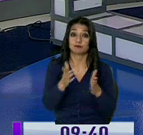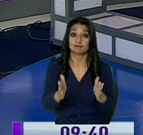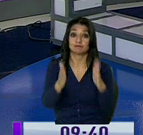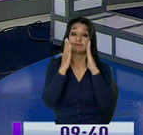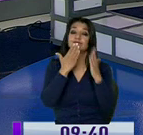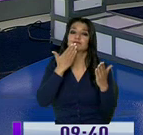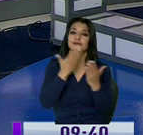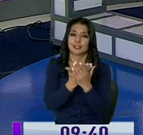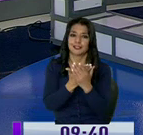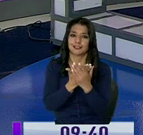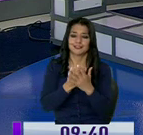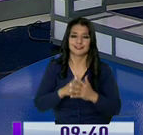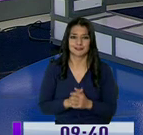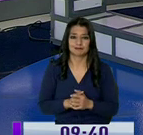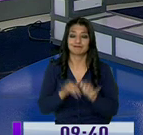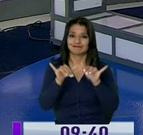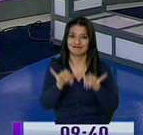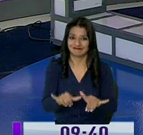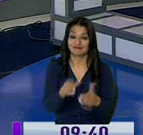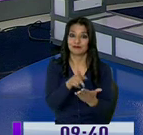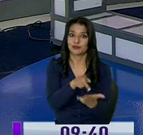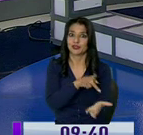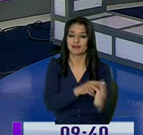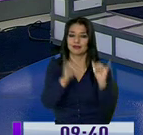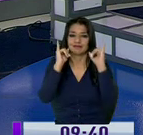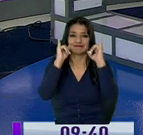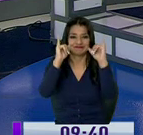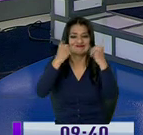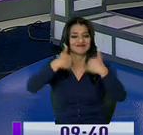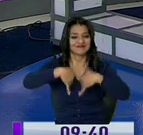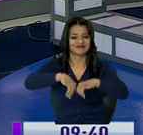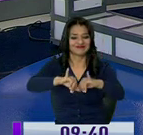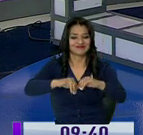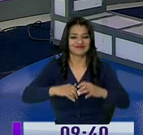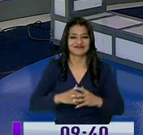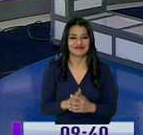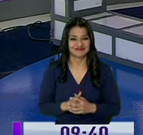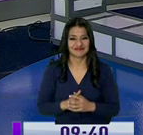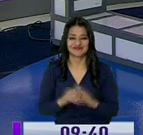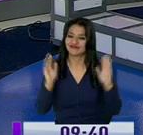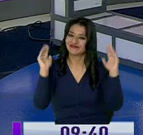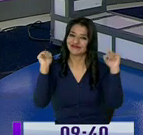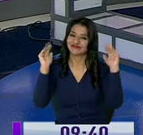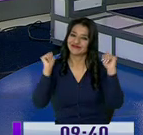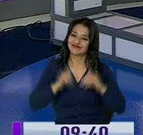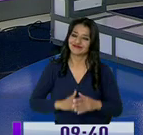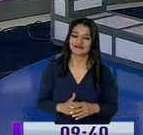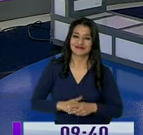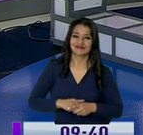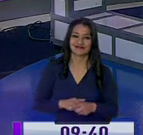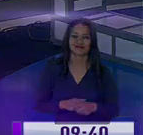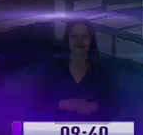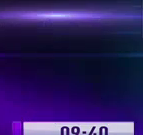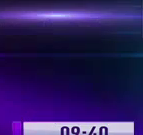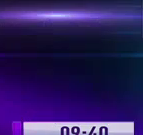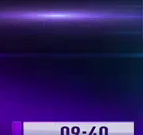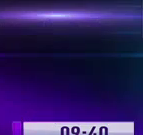sintonía. Quédense aquí, que la diversión de este feriado llega a continuación. Chao, chao. Felicidades.